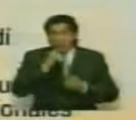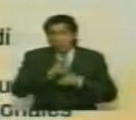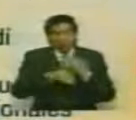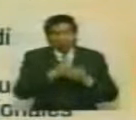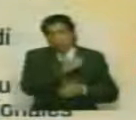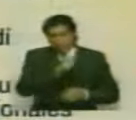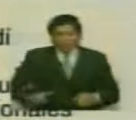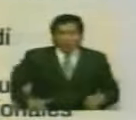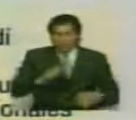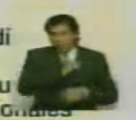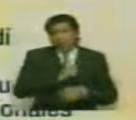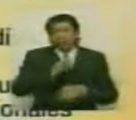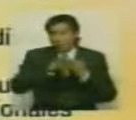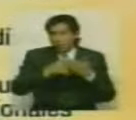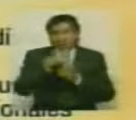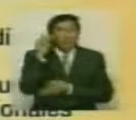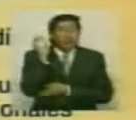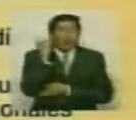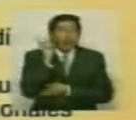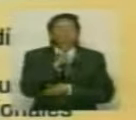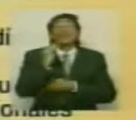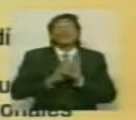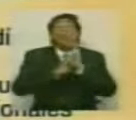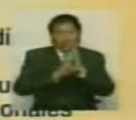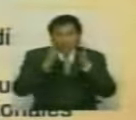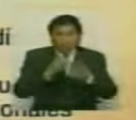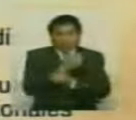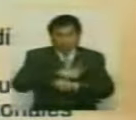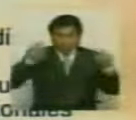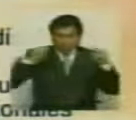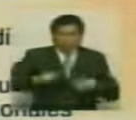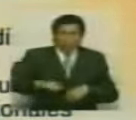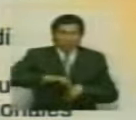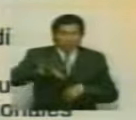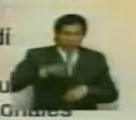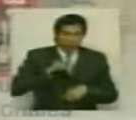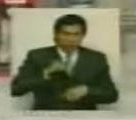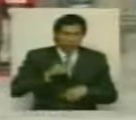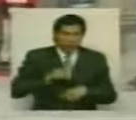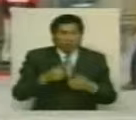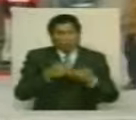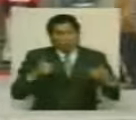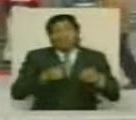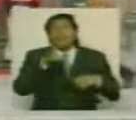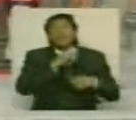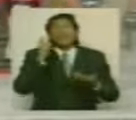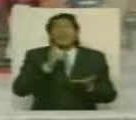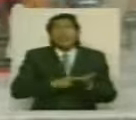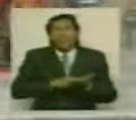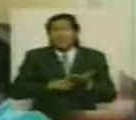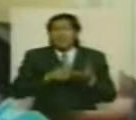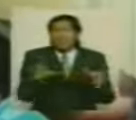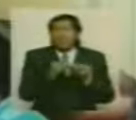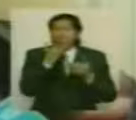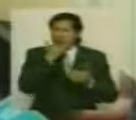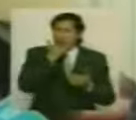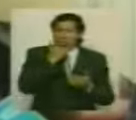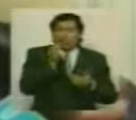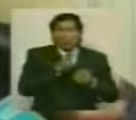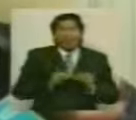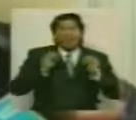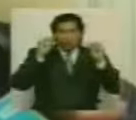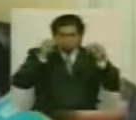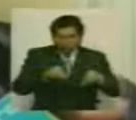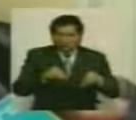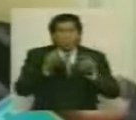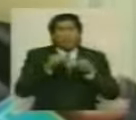país, 1 representante de las autonomías regionales. ¿Qué pasará en esta reunión? Instalar el